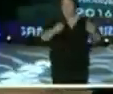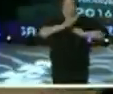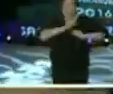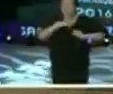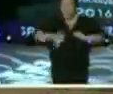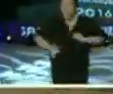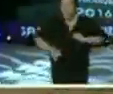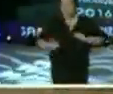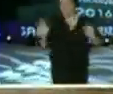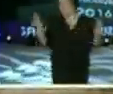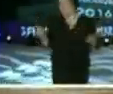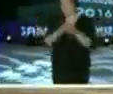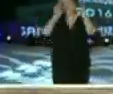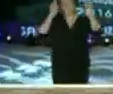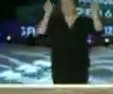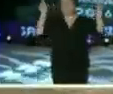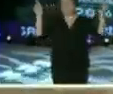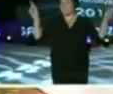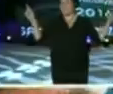ya no pueden